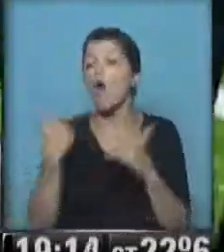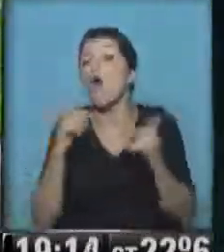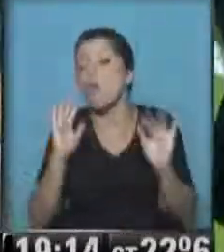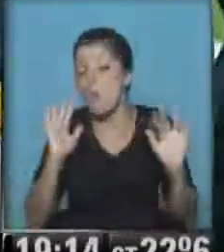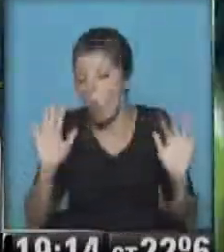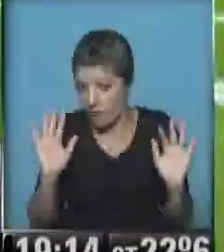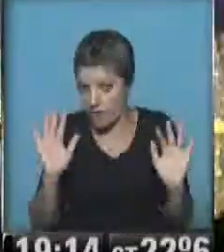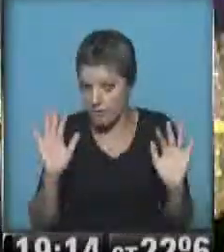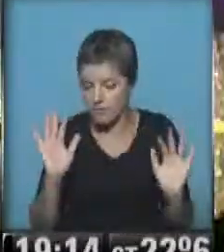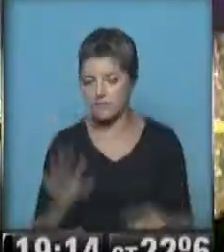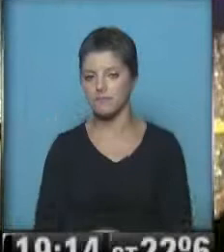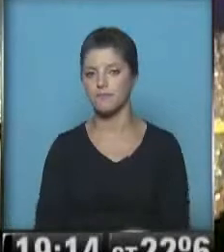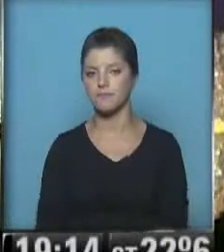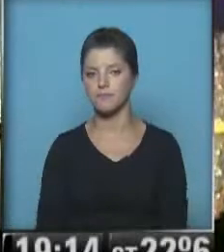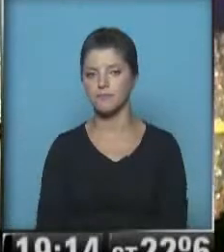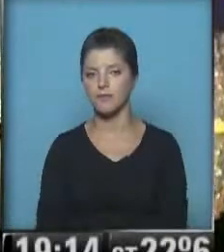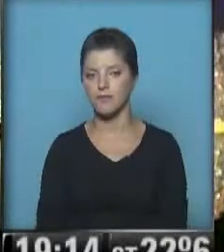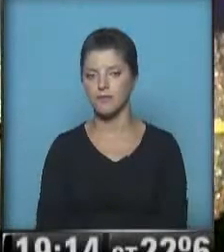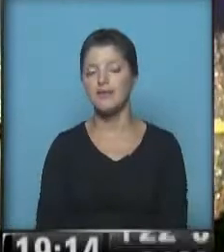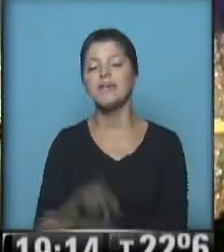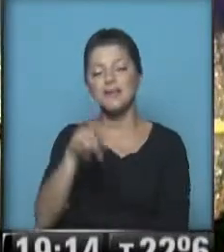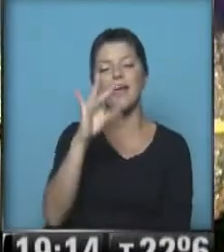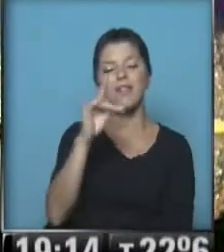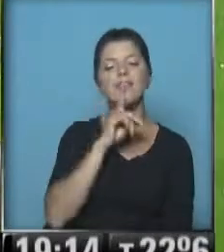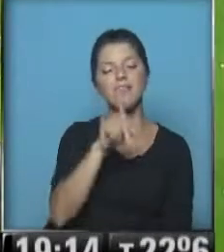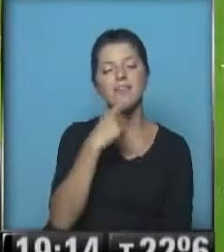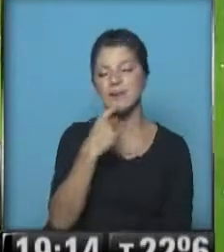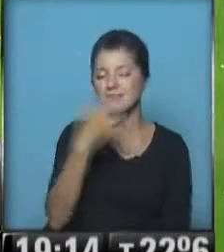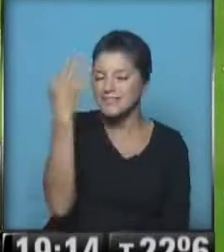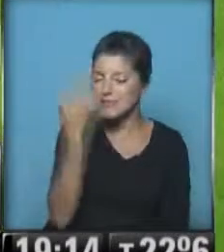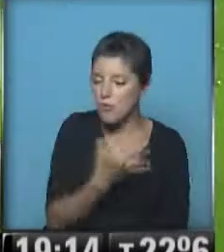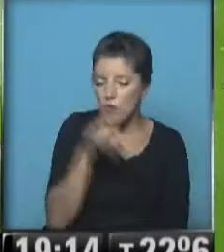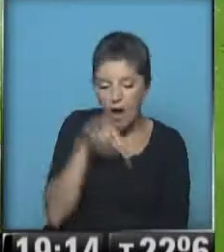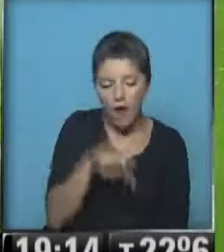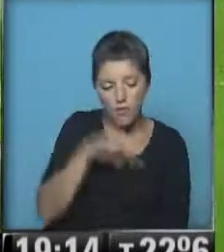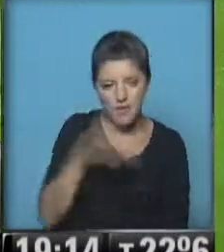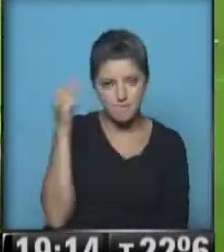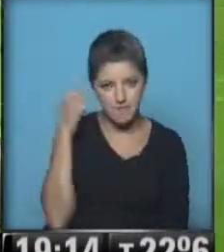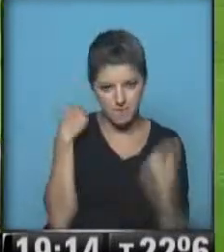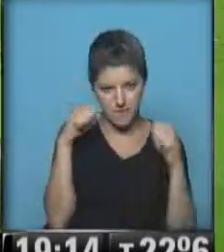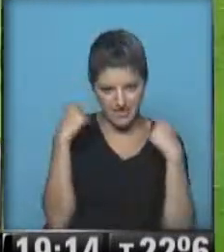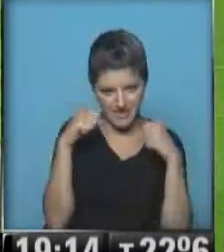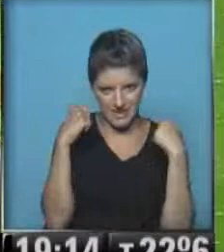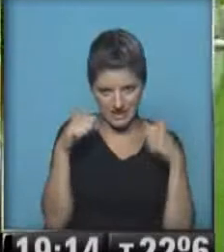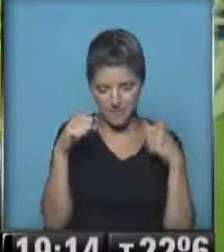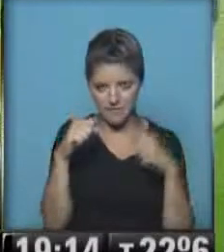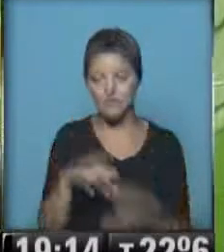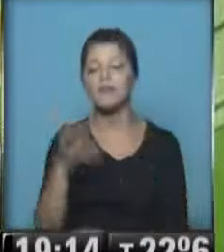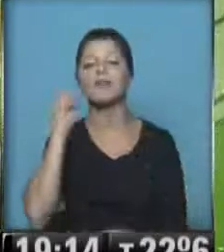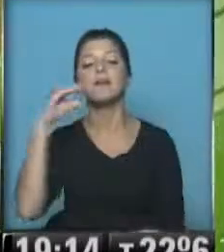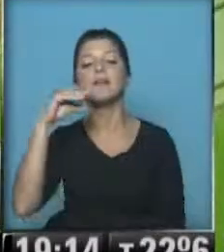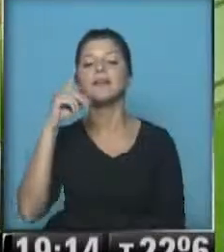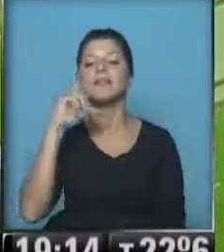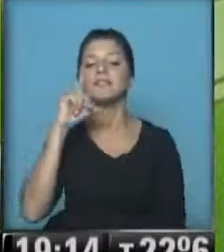ocurrir y que Gallardo seguramente en estos momentos lo está practicando. Chiarini,